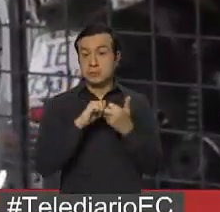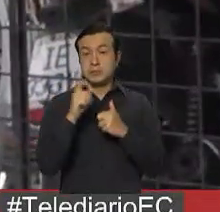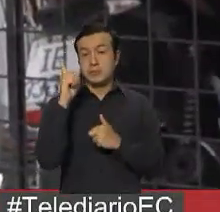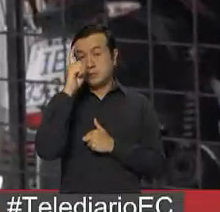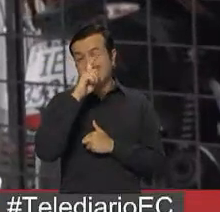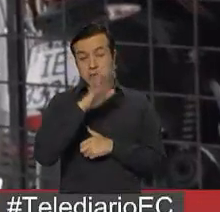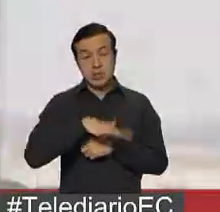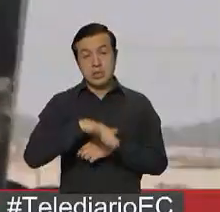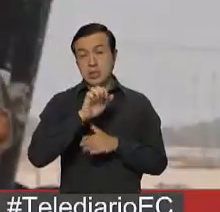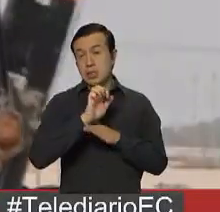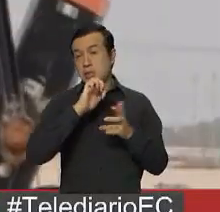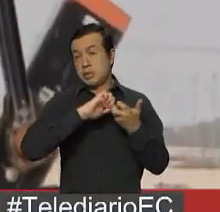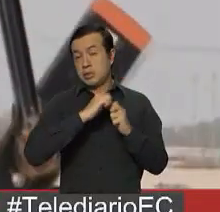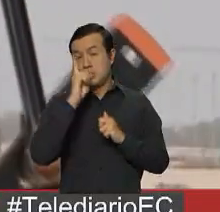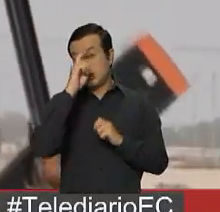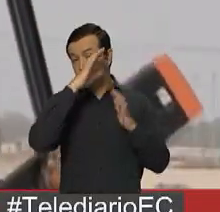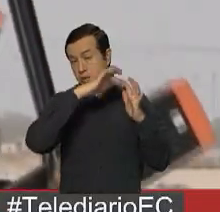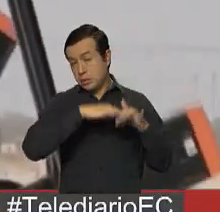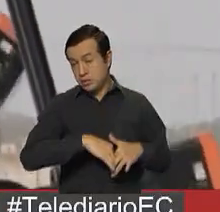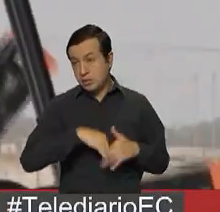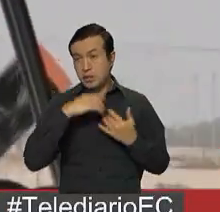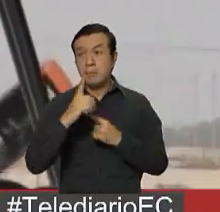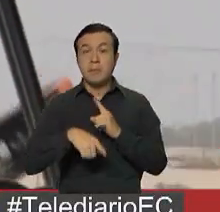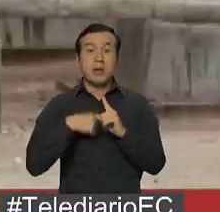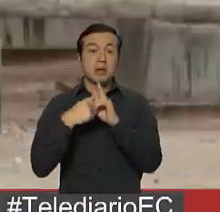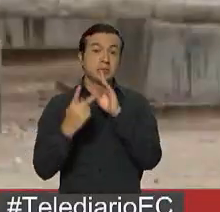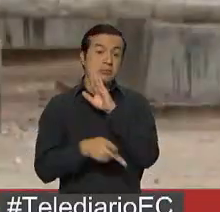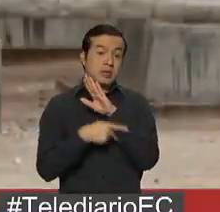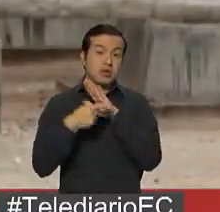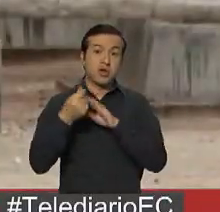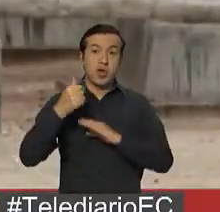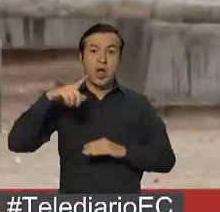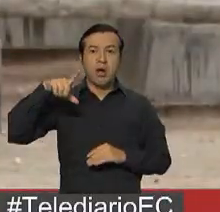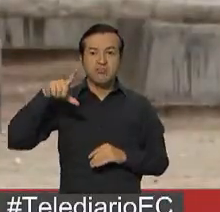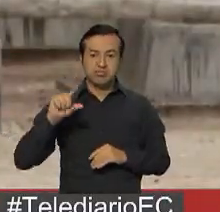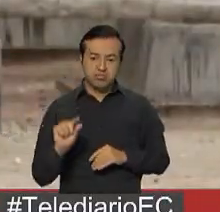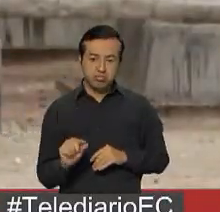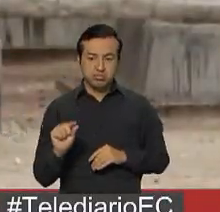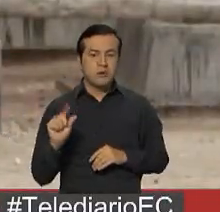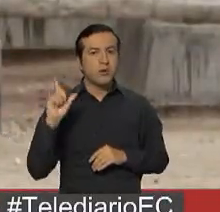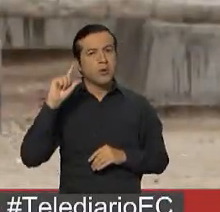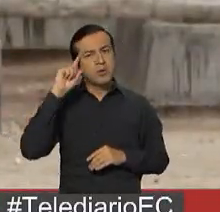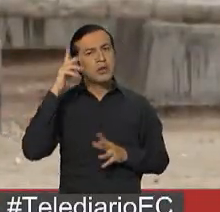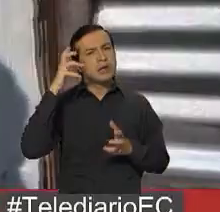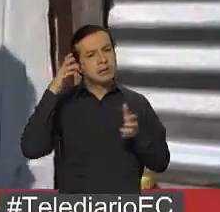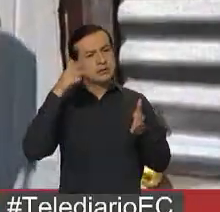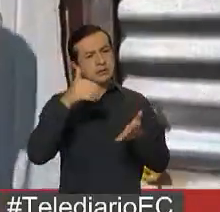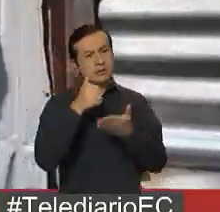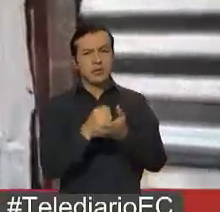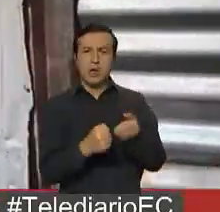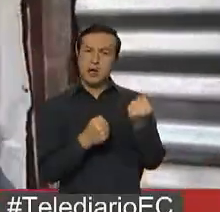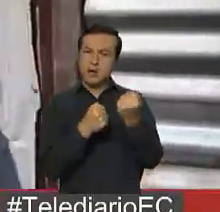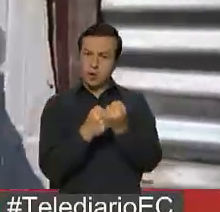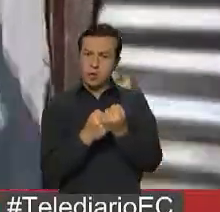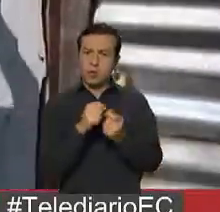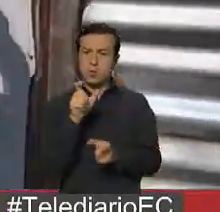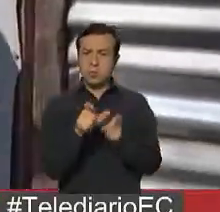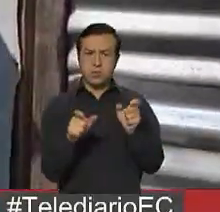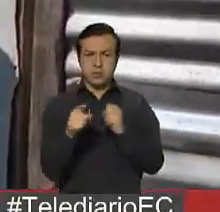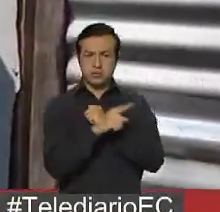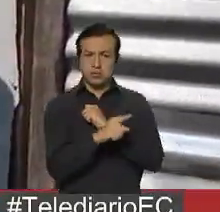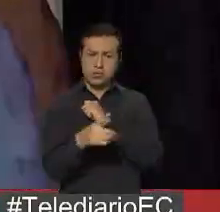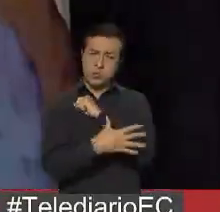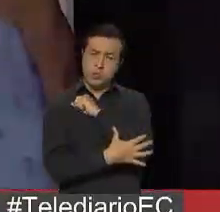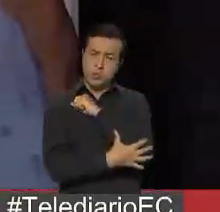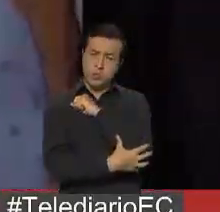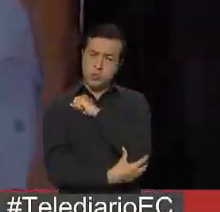en ecuador junto a la reducción de los precios del petróleo y que el gobierno busca ampliar y fortalecer la asistencia social y proteger